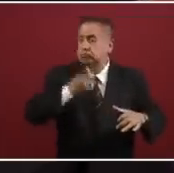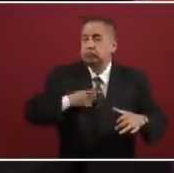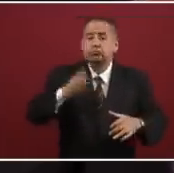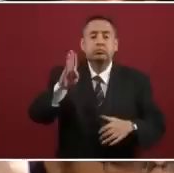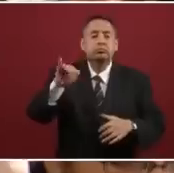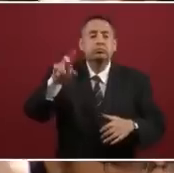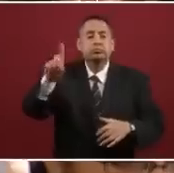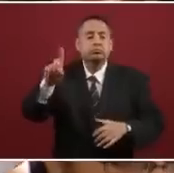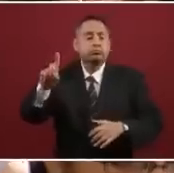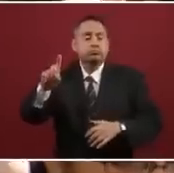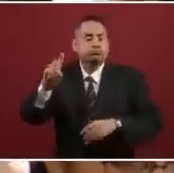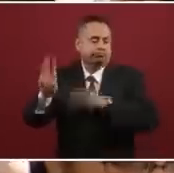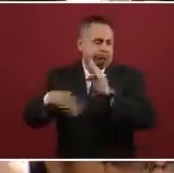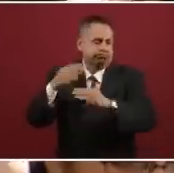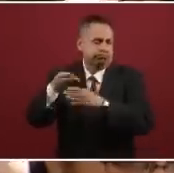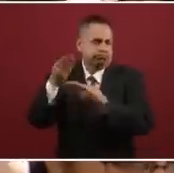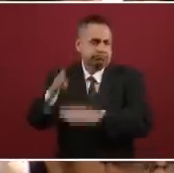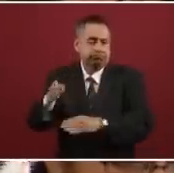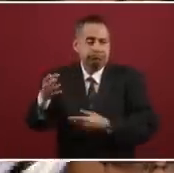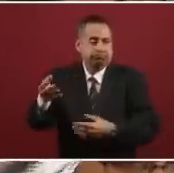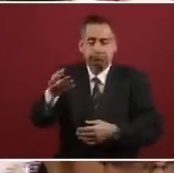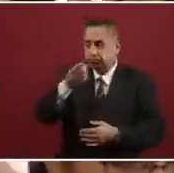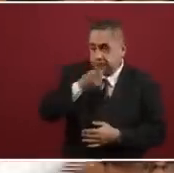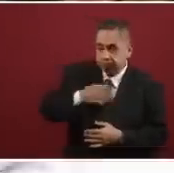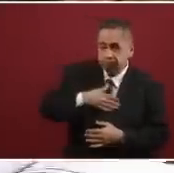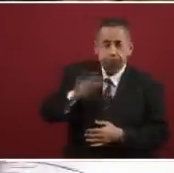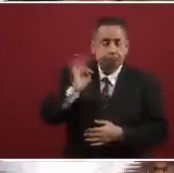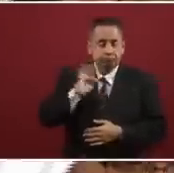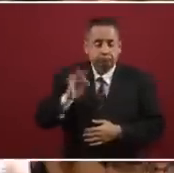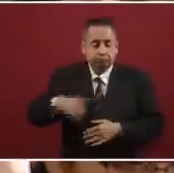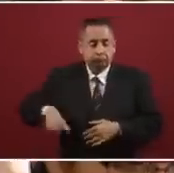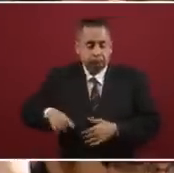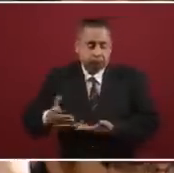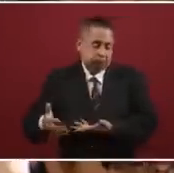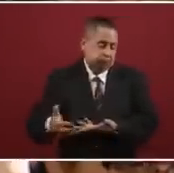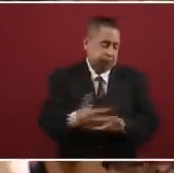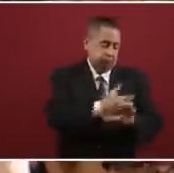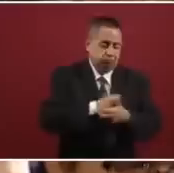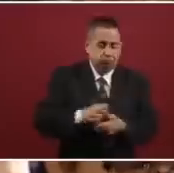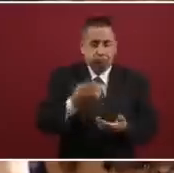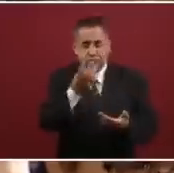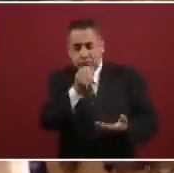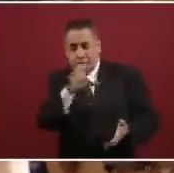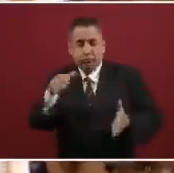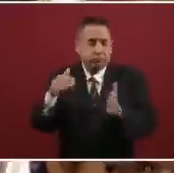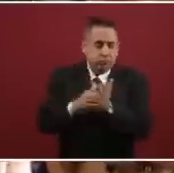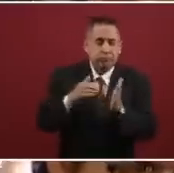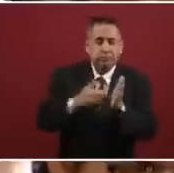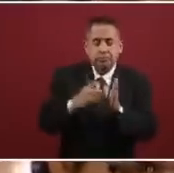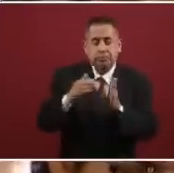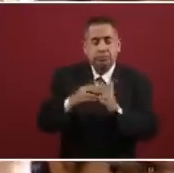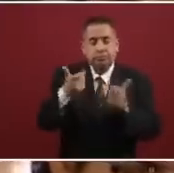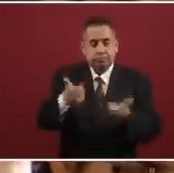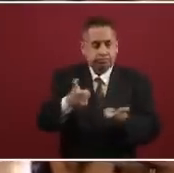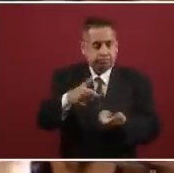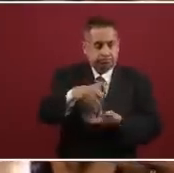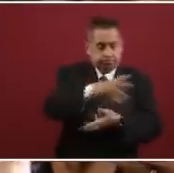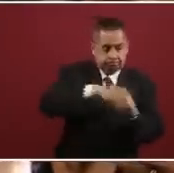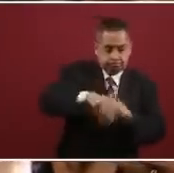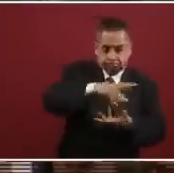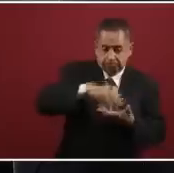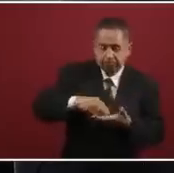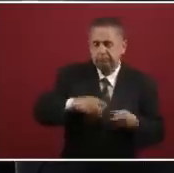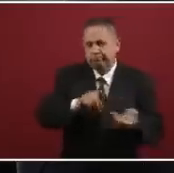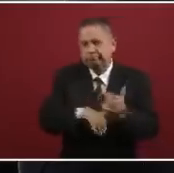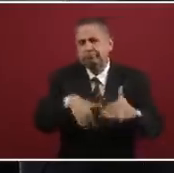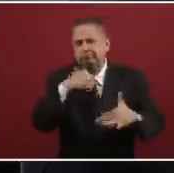Mundial el gobierno podría recaudar más o menos 900 mil millones de pesos que no se ejercen o se van en temas de